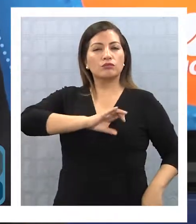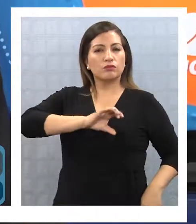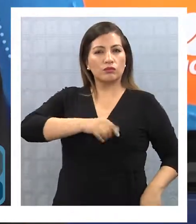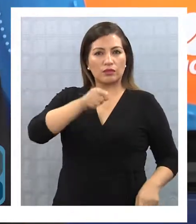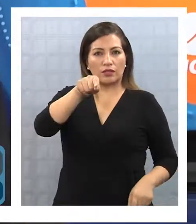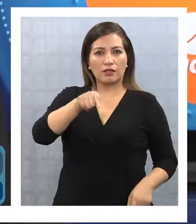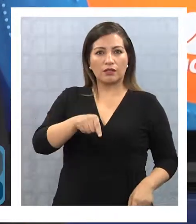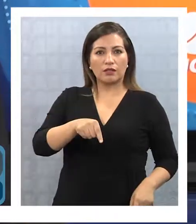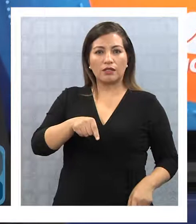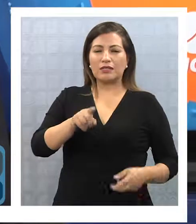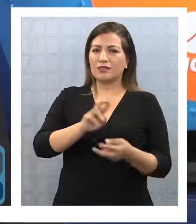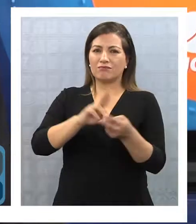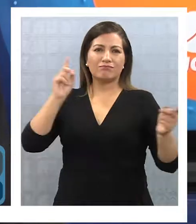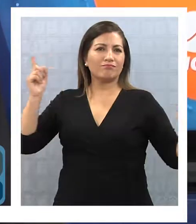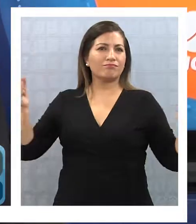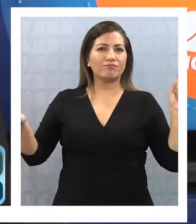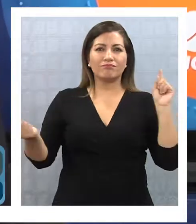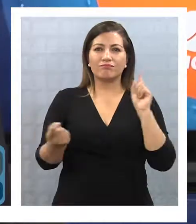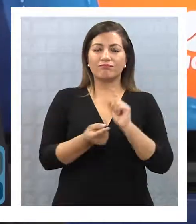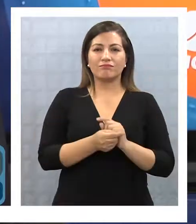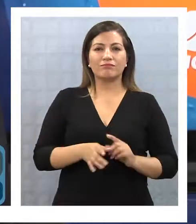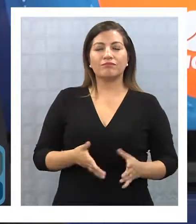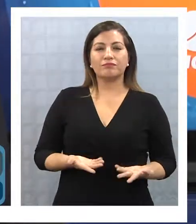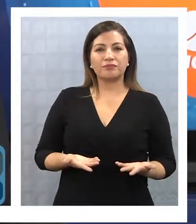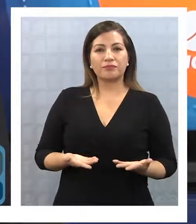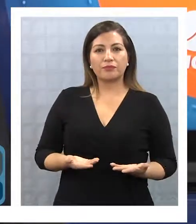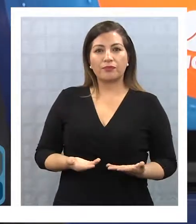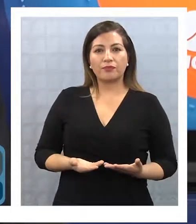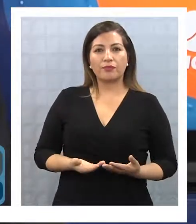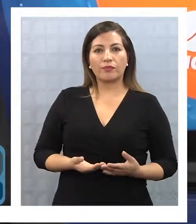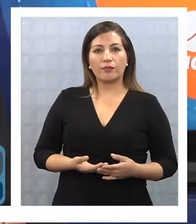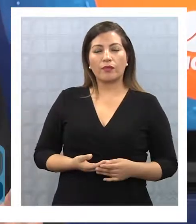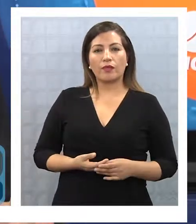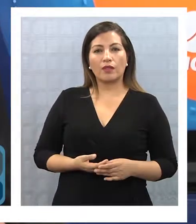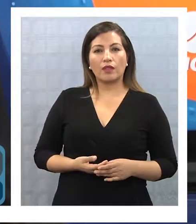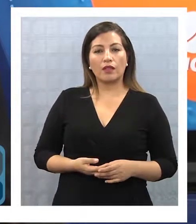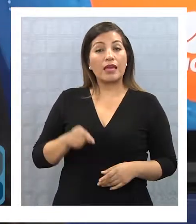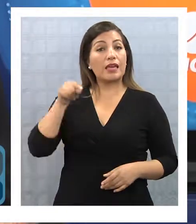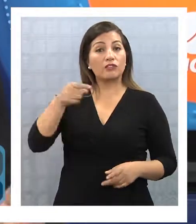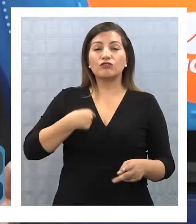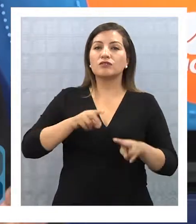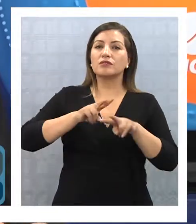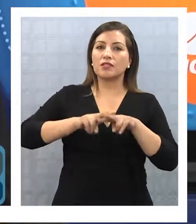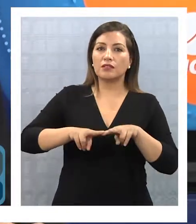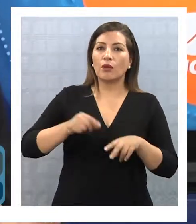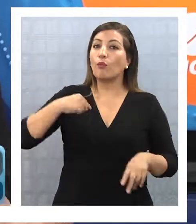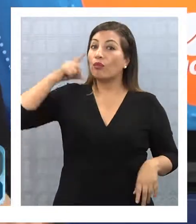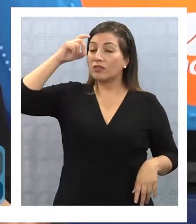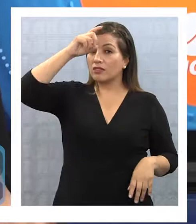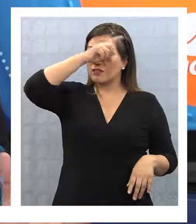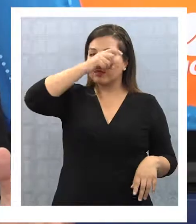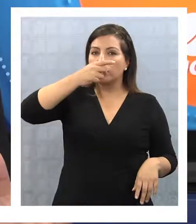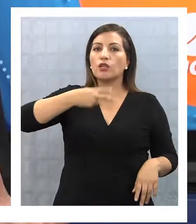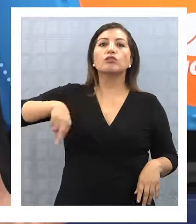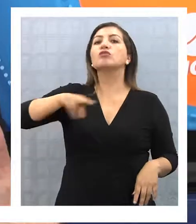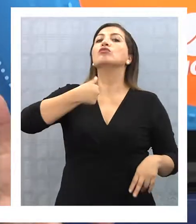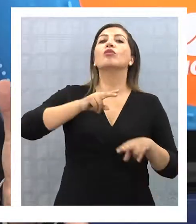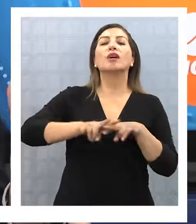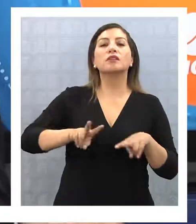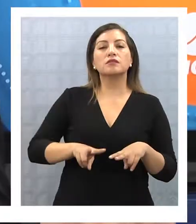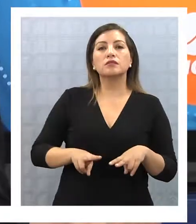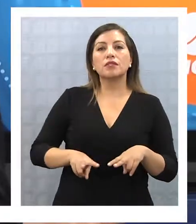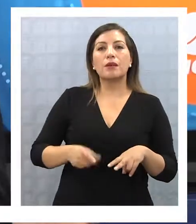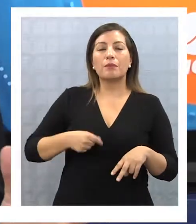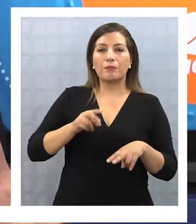profundamente revolucionarios en el sentido más puro de la palabra. Y ahora, está pasando, es difícil, porque ¿qué estamos haciendo nosotros ahora?